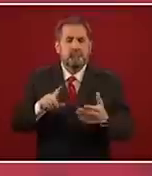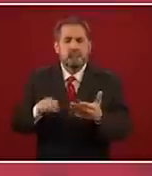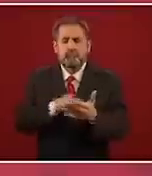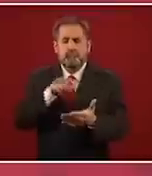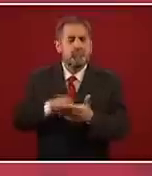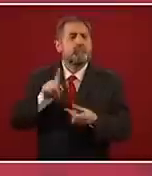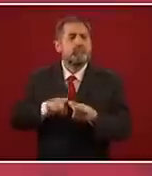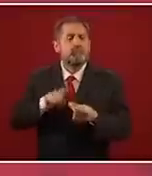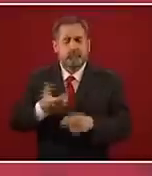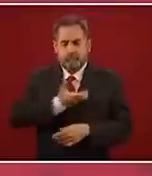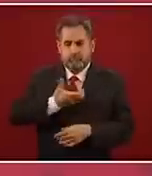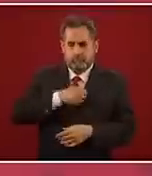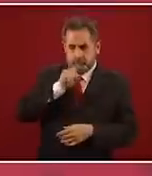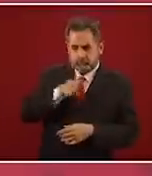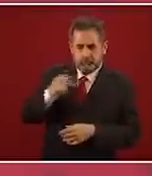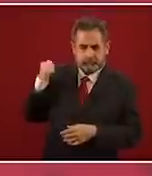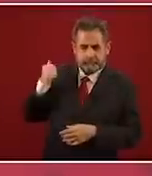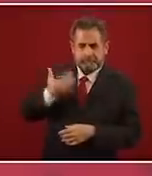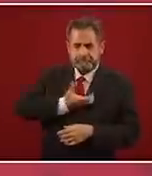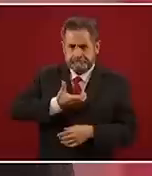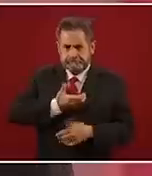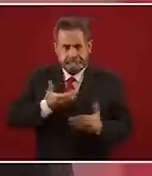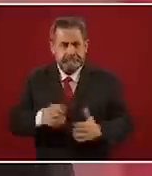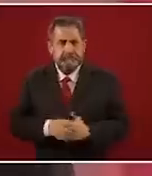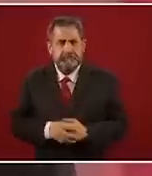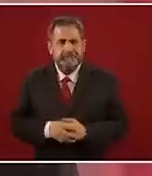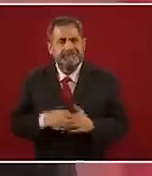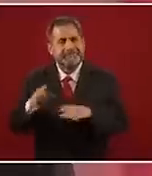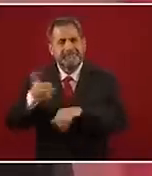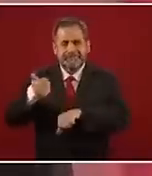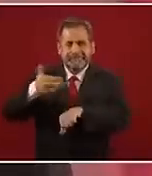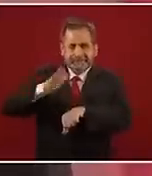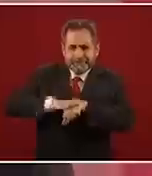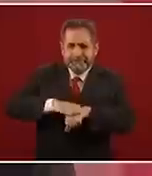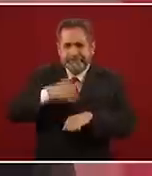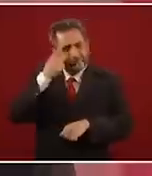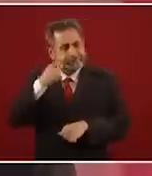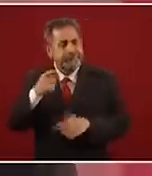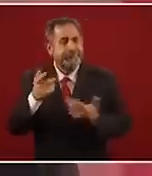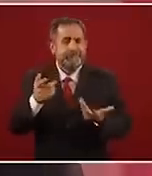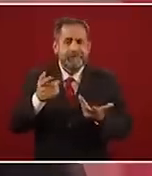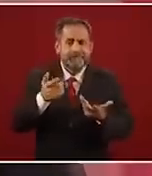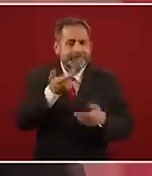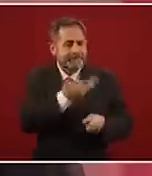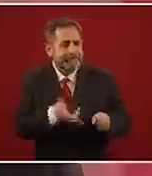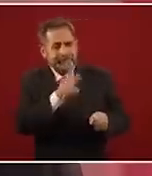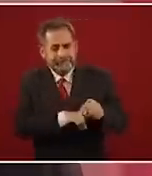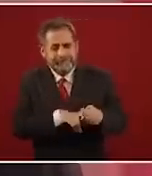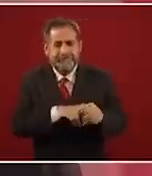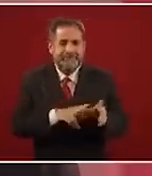aquí en el Zócalo de la Ciudad de México. En el caso de la administración de los